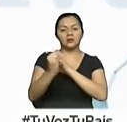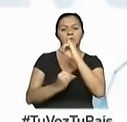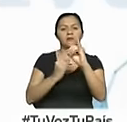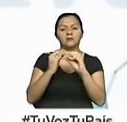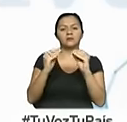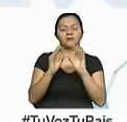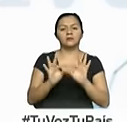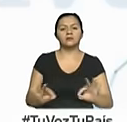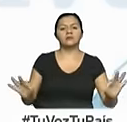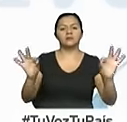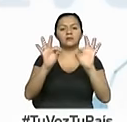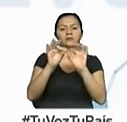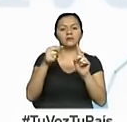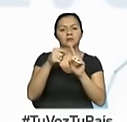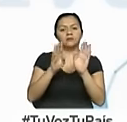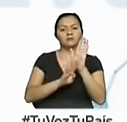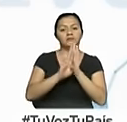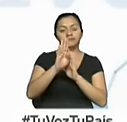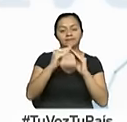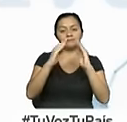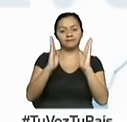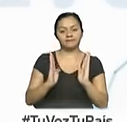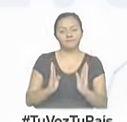más importantes en desarrollo urbano.